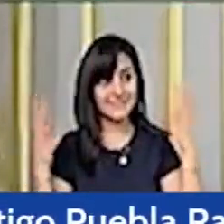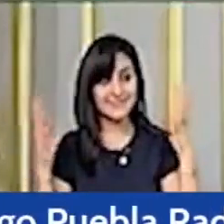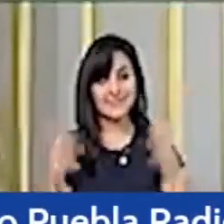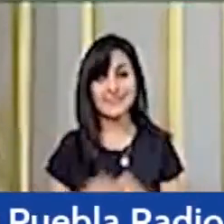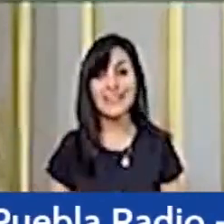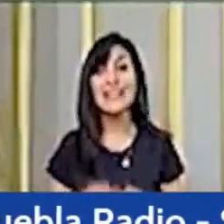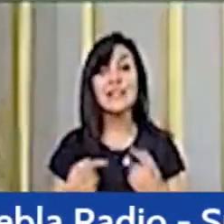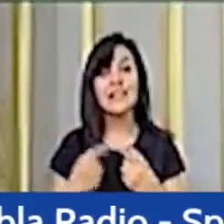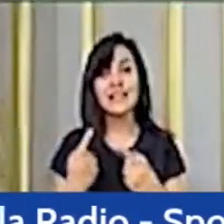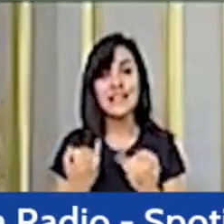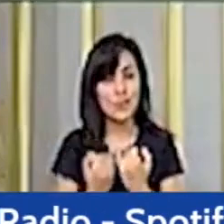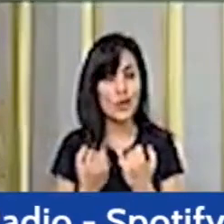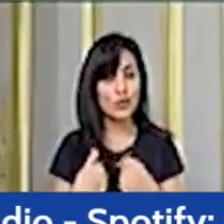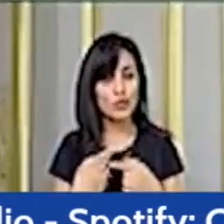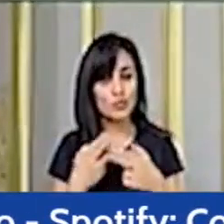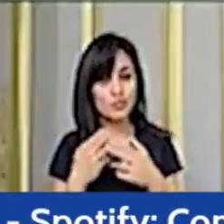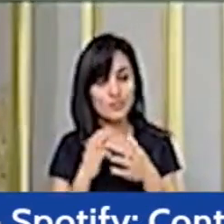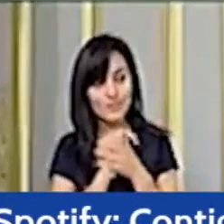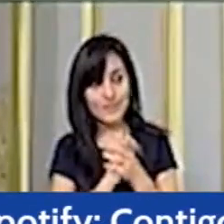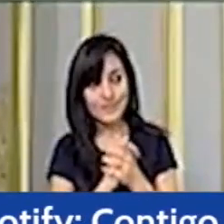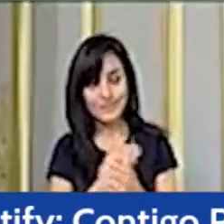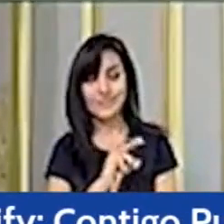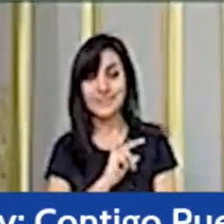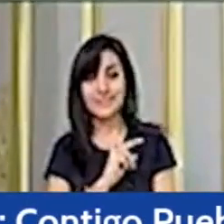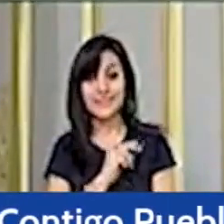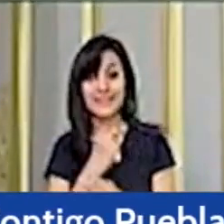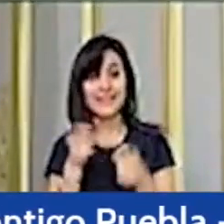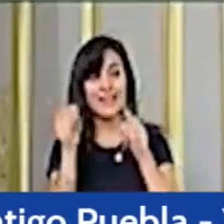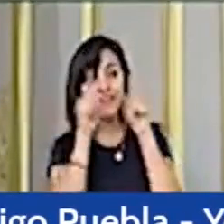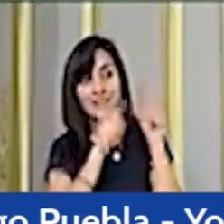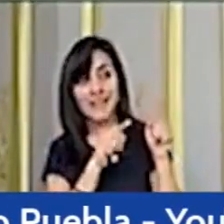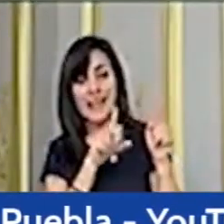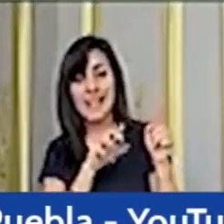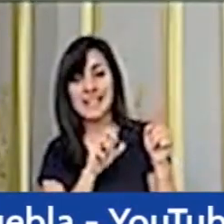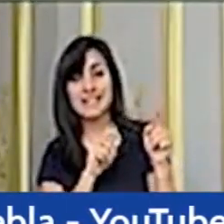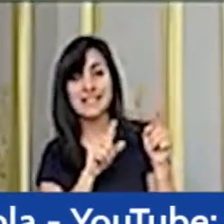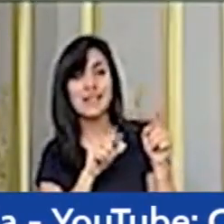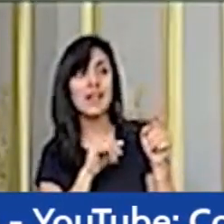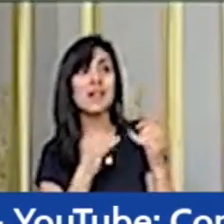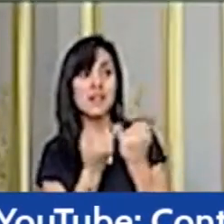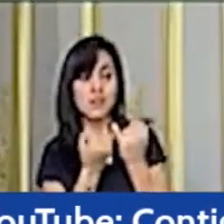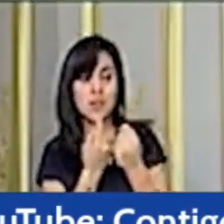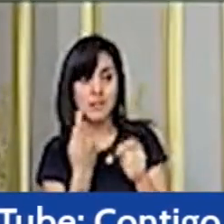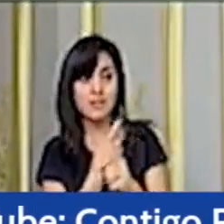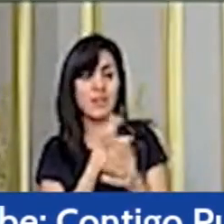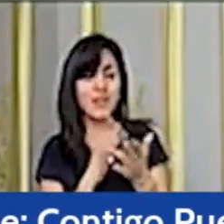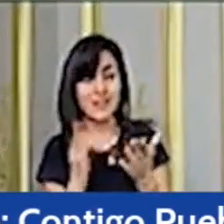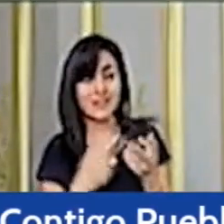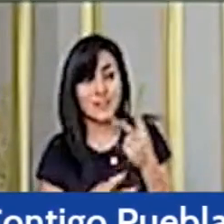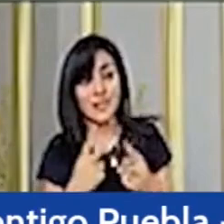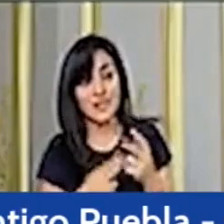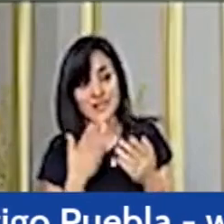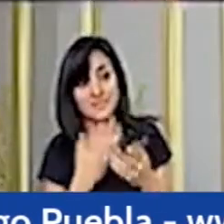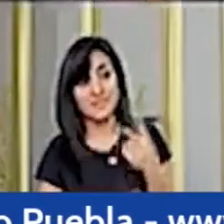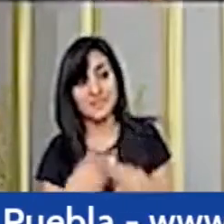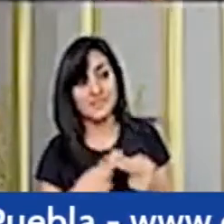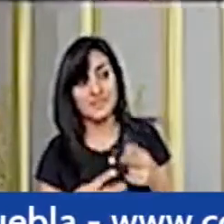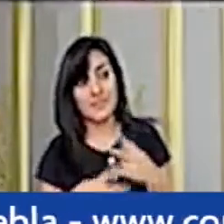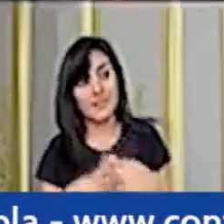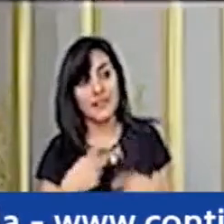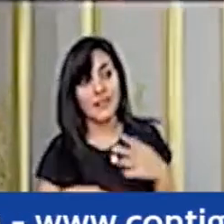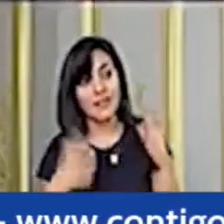Quiero saludar también de manera especial a Leslie Moreno Muñoz, quien también es sobreviviente. Gracias, Leslie, también por estar aquí. Bienvenida.